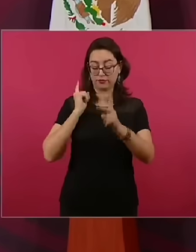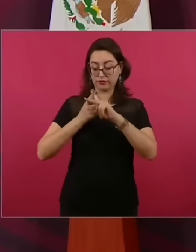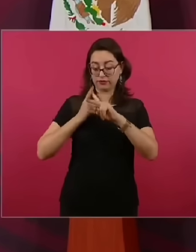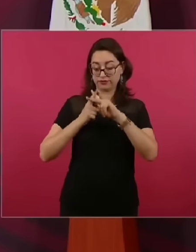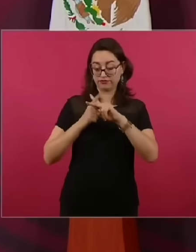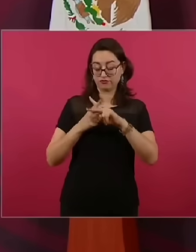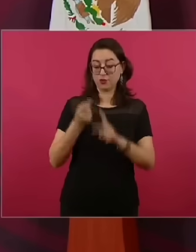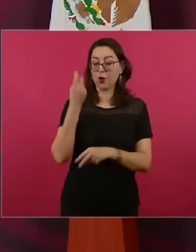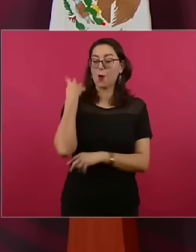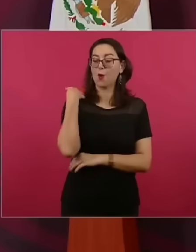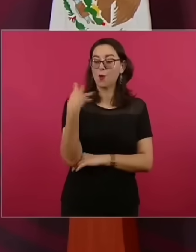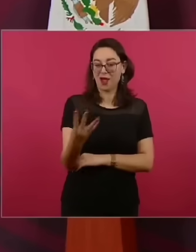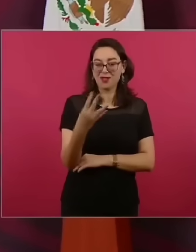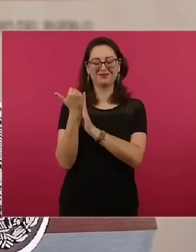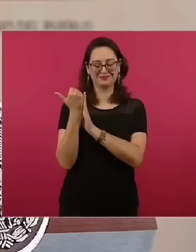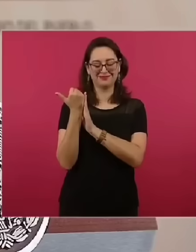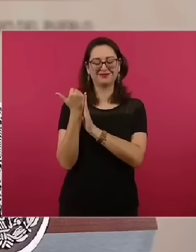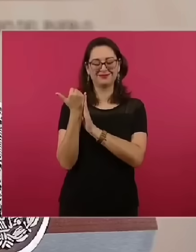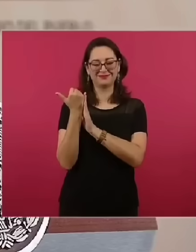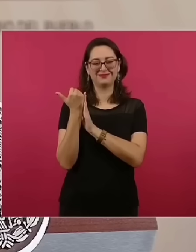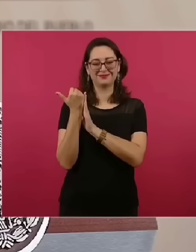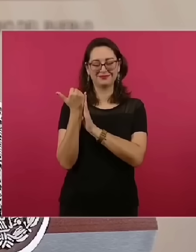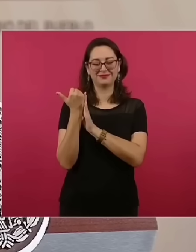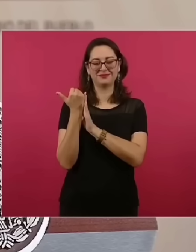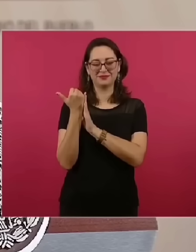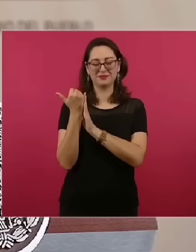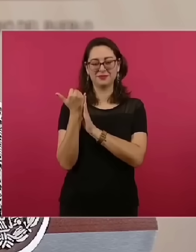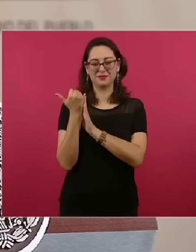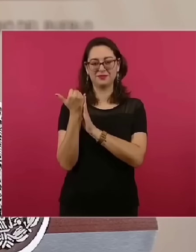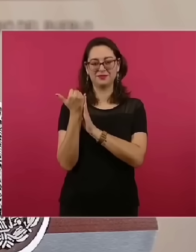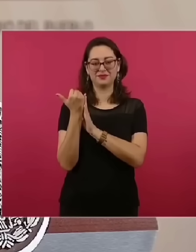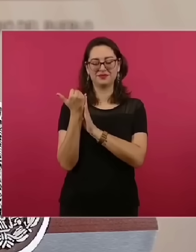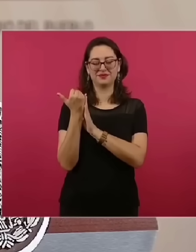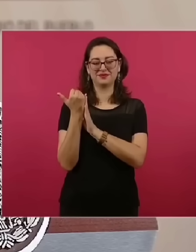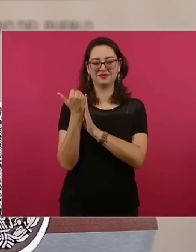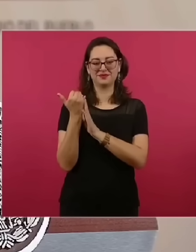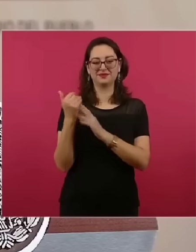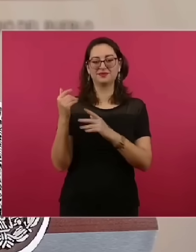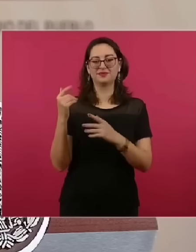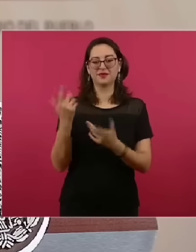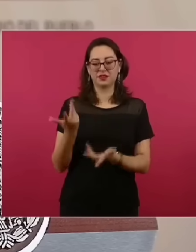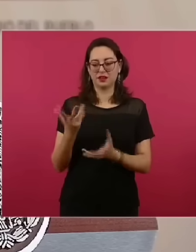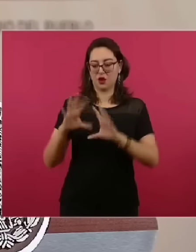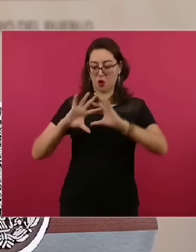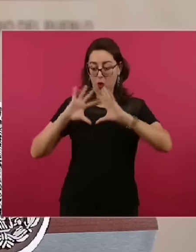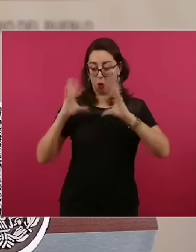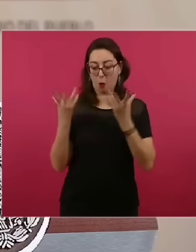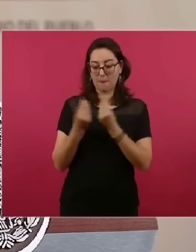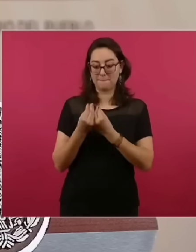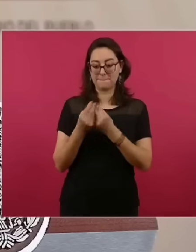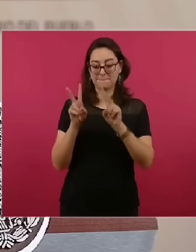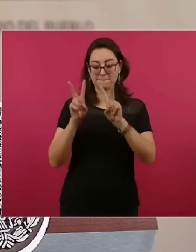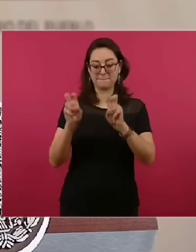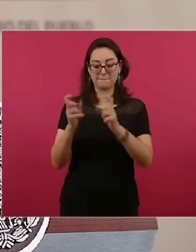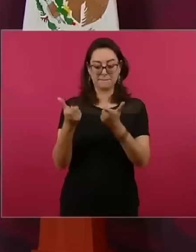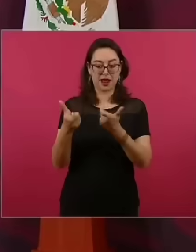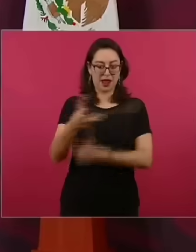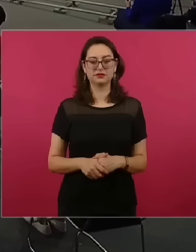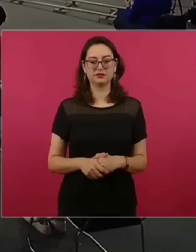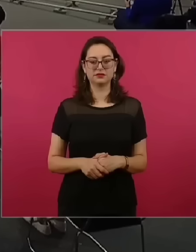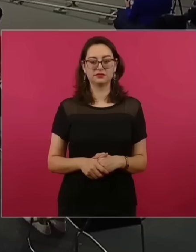de 4%, un crecimiento 4% en el indicador global de la actividad